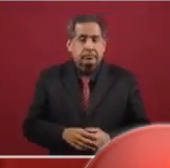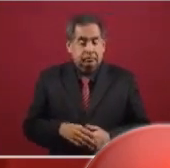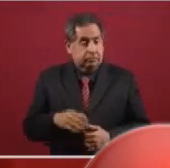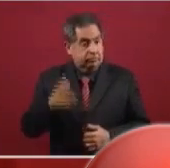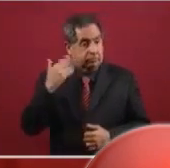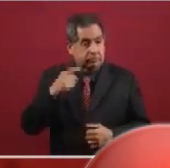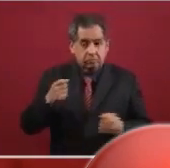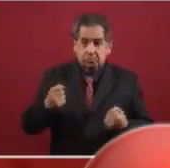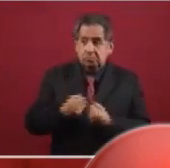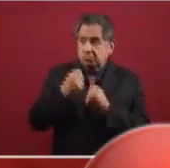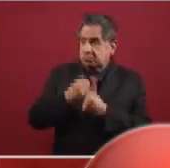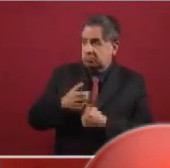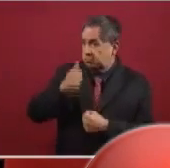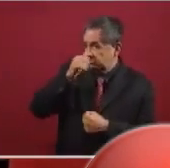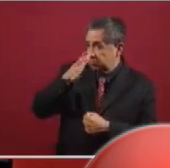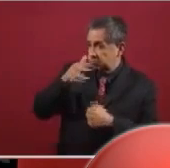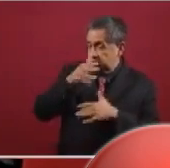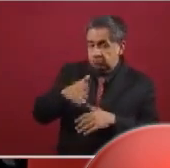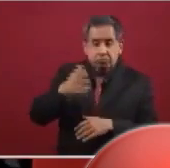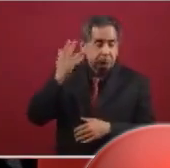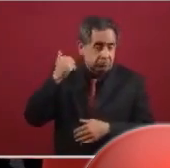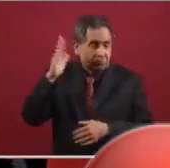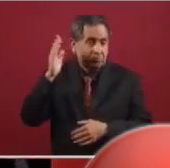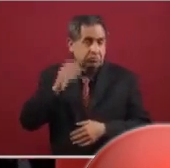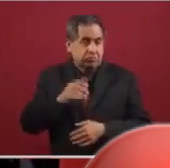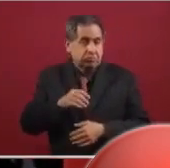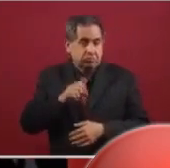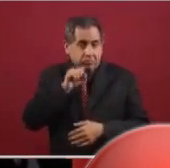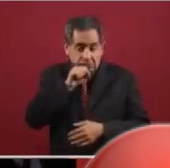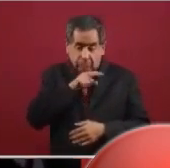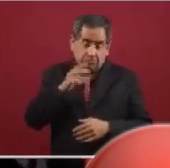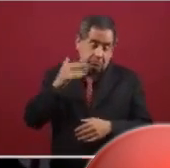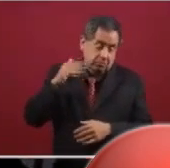Hubo protestas en aquel entonces.